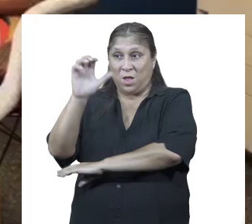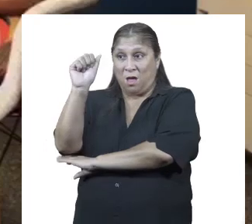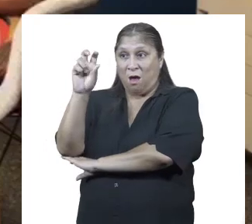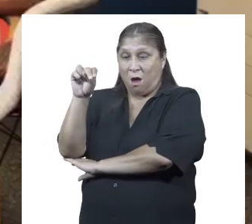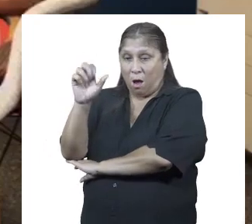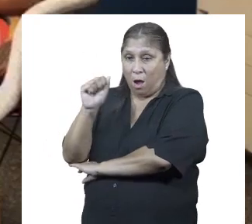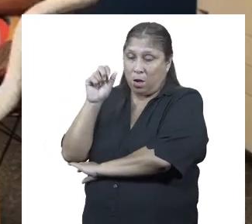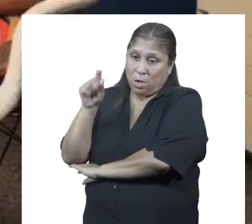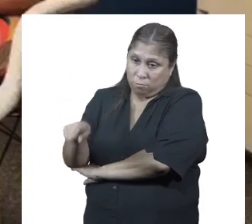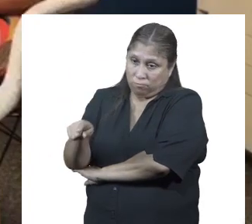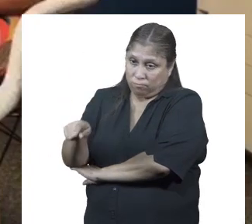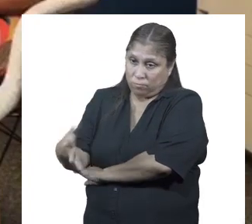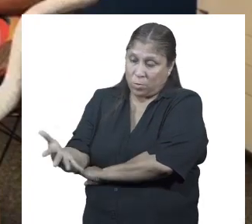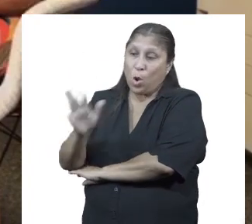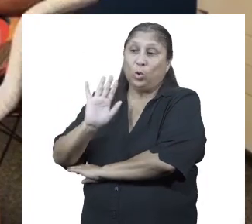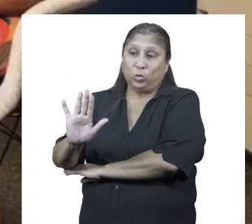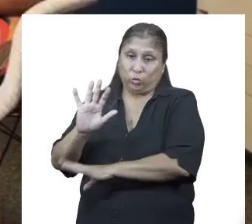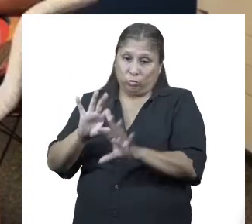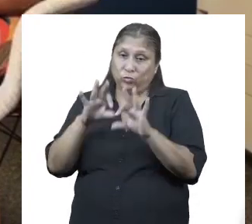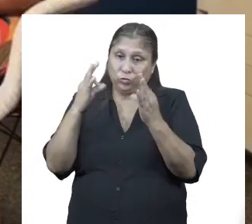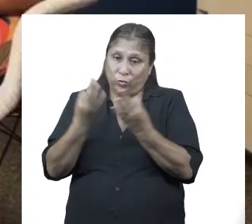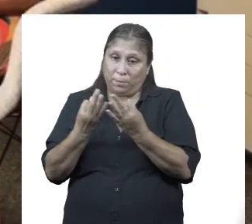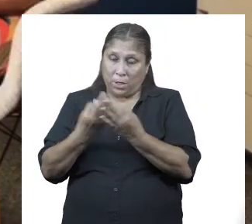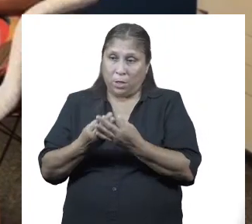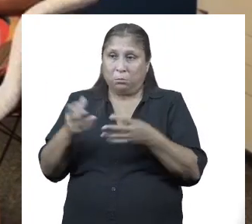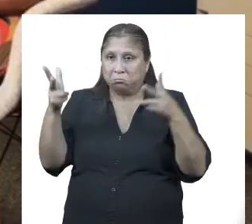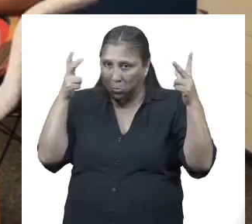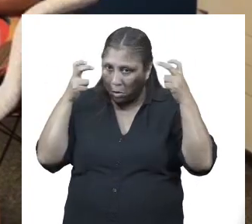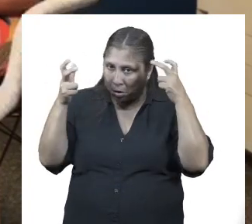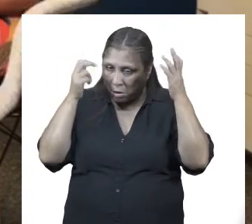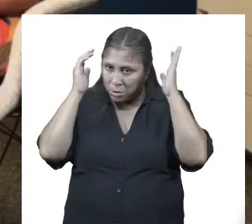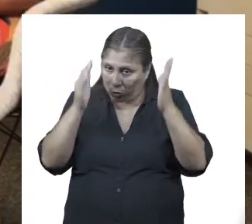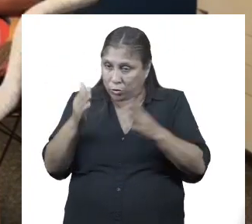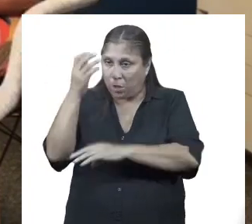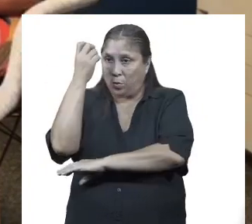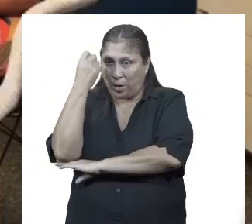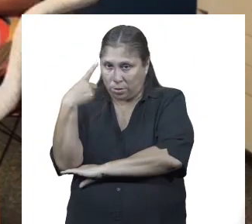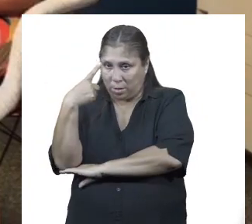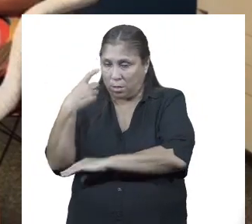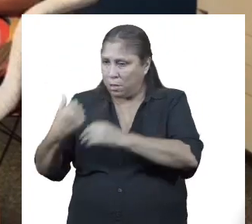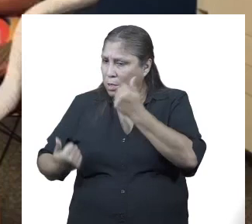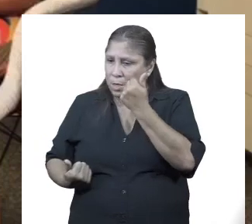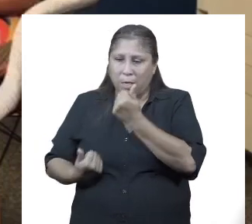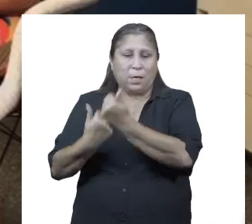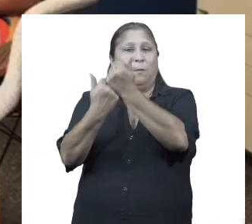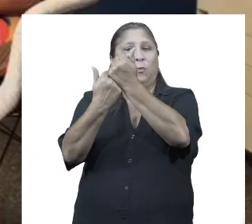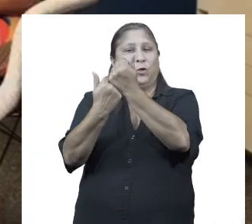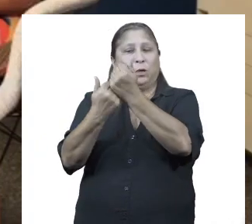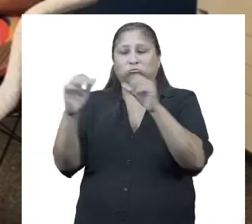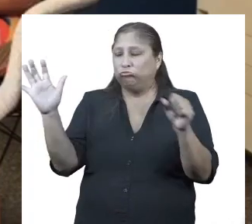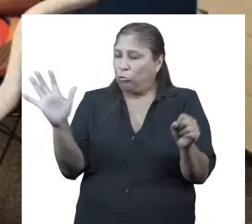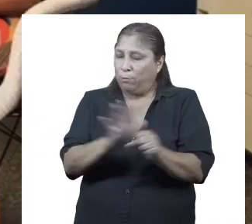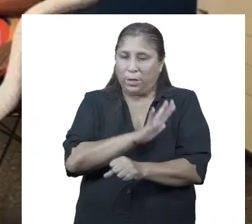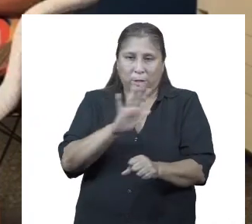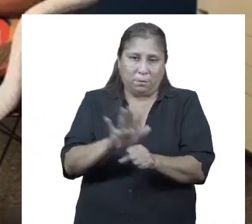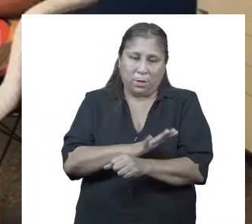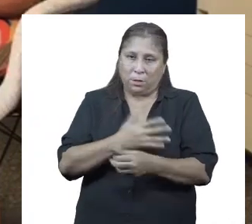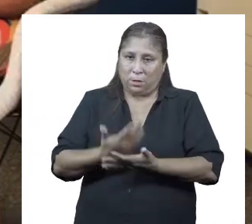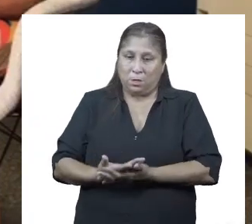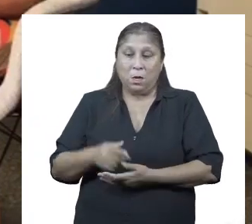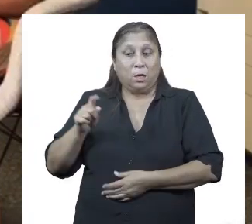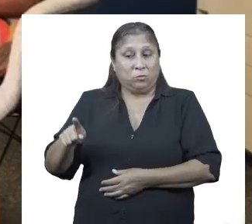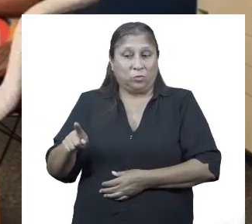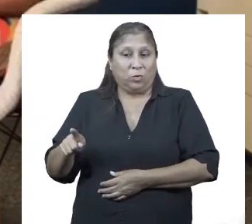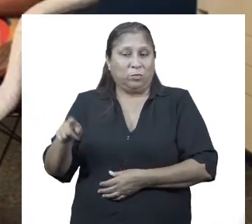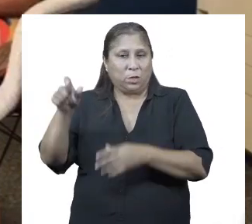Ana, sus familiares la han escuchado, la entienden y la apoyan y respaldan plenamente.